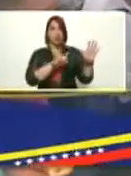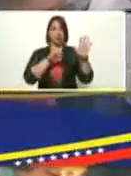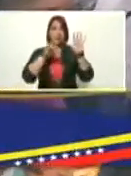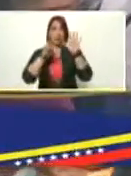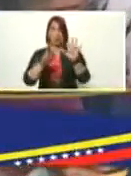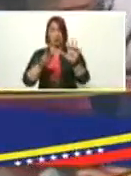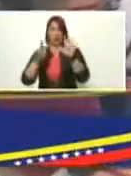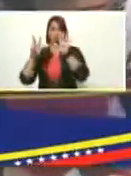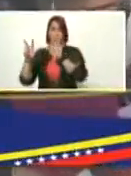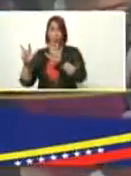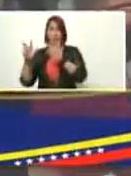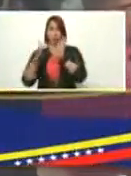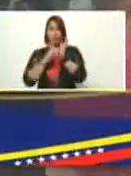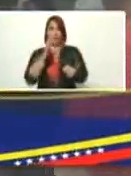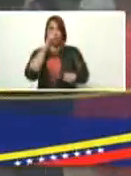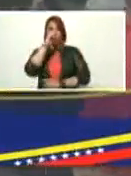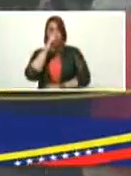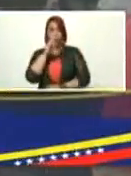8 de abril del año